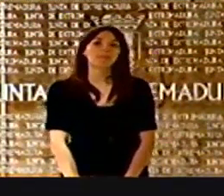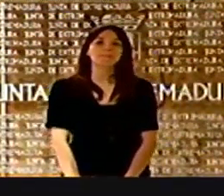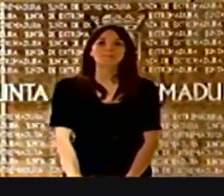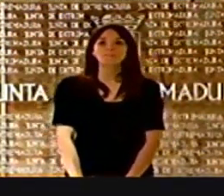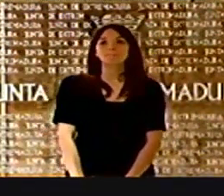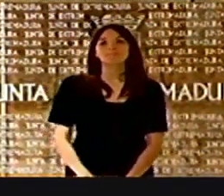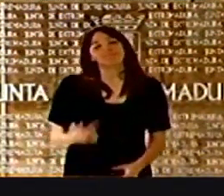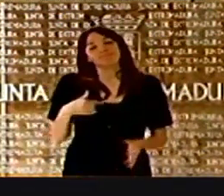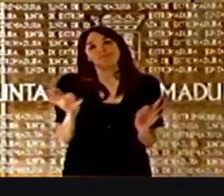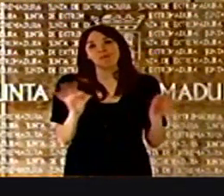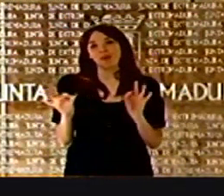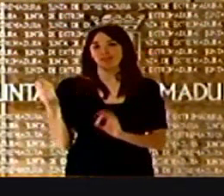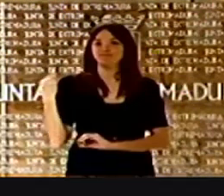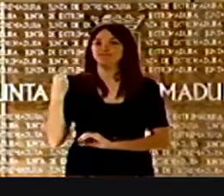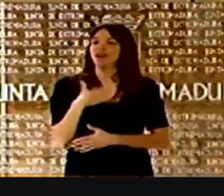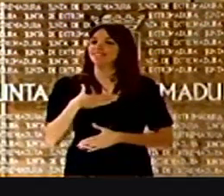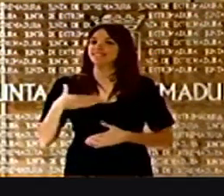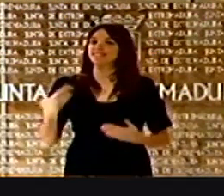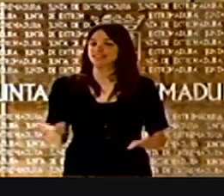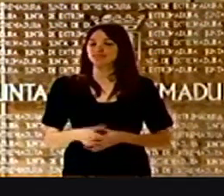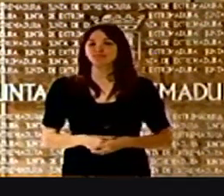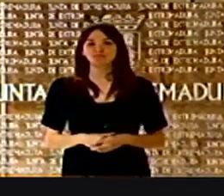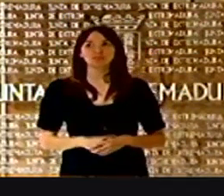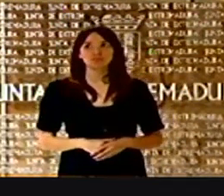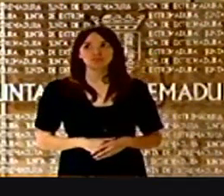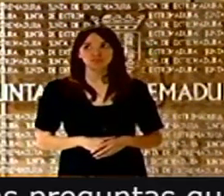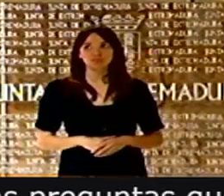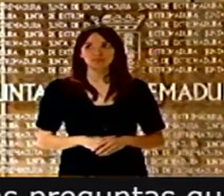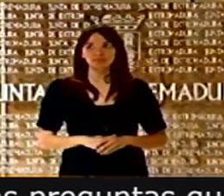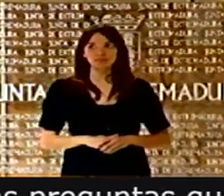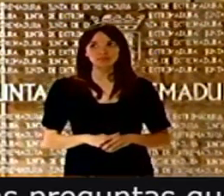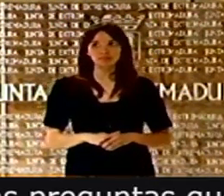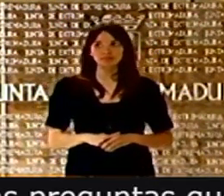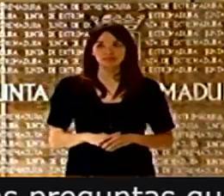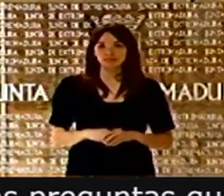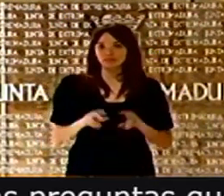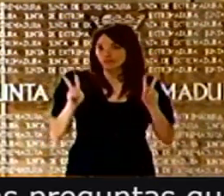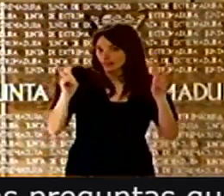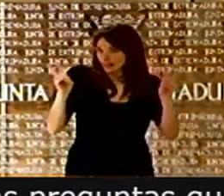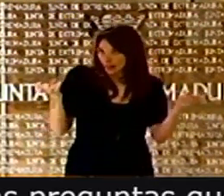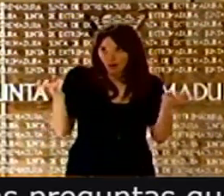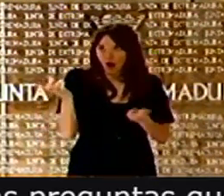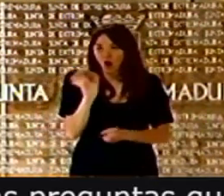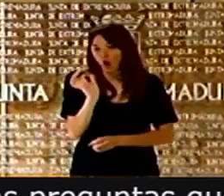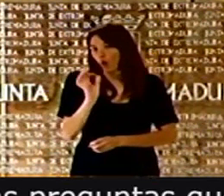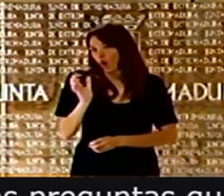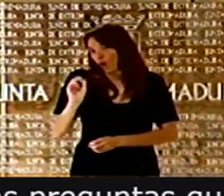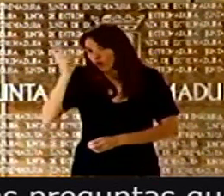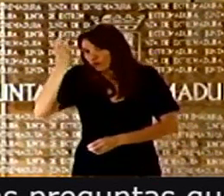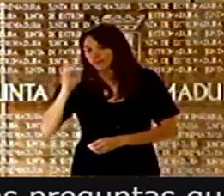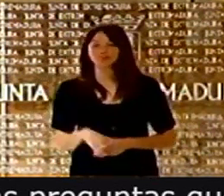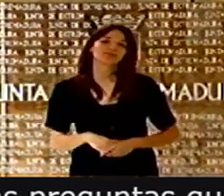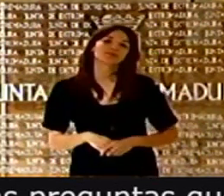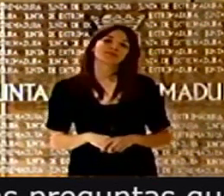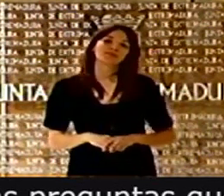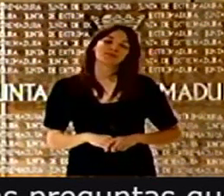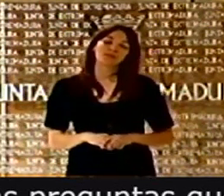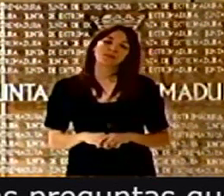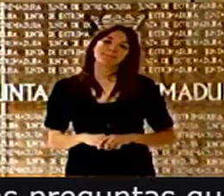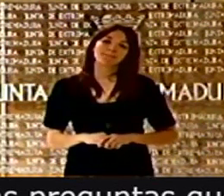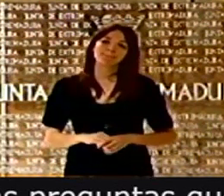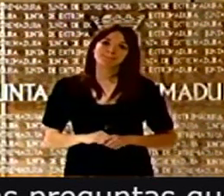preparada para las preguntas que quieran realizarme de estos asuntos o de cualquier otra cocina que tengáis por ahí.